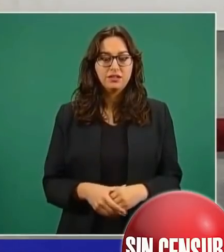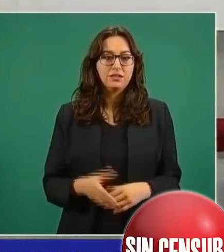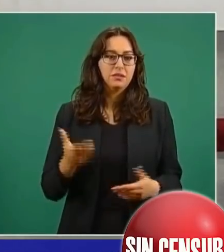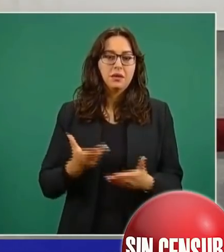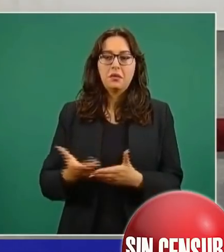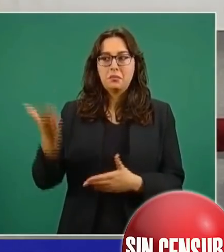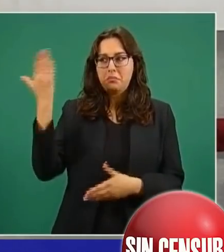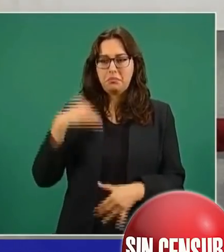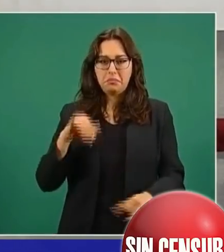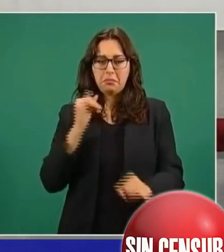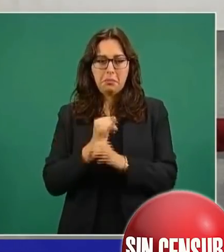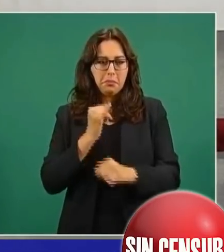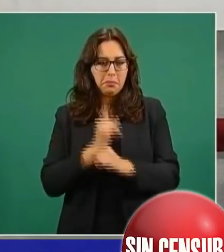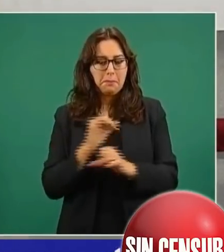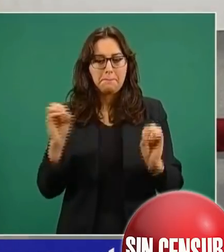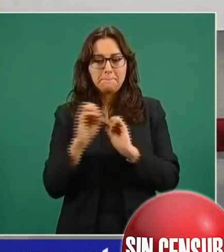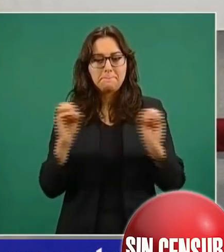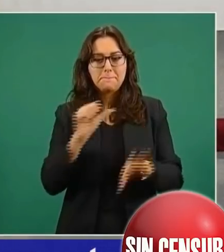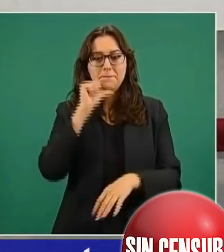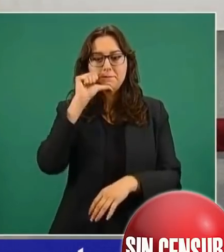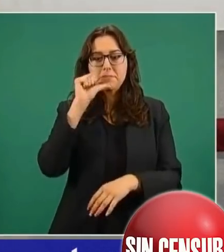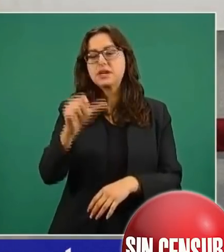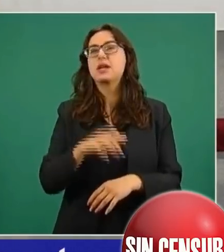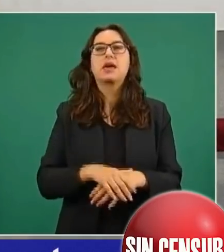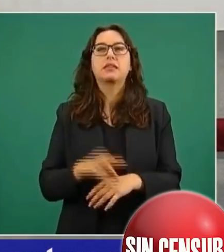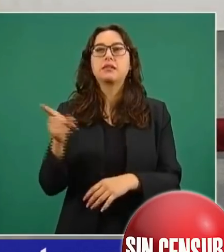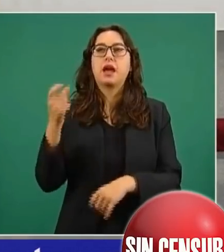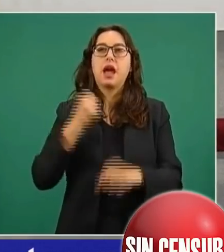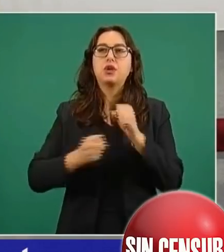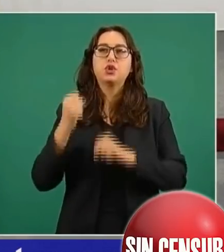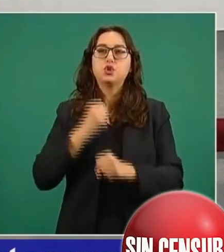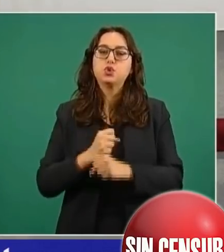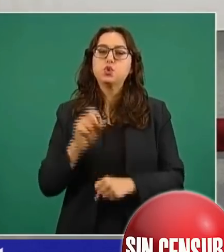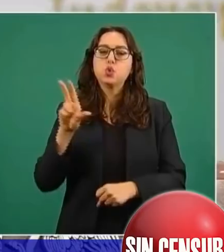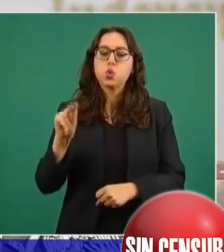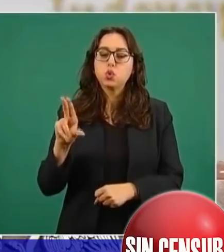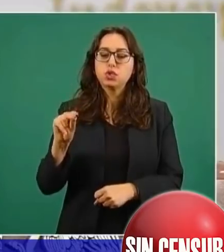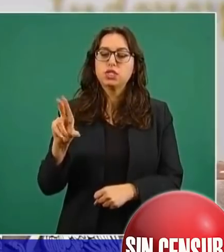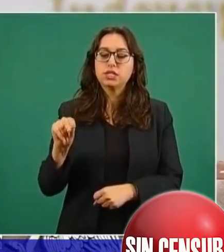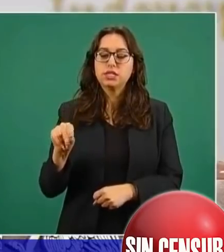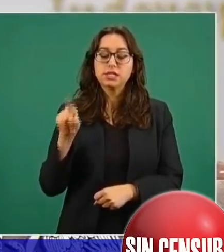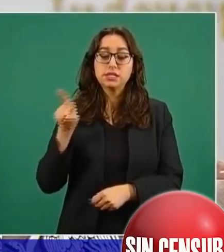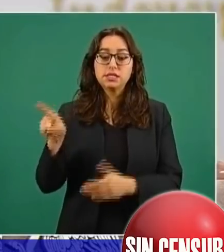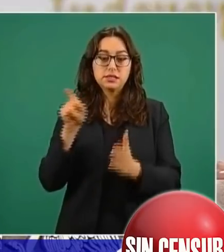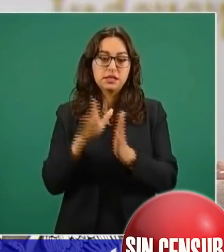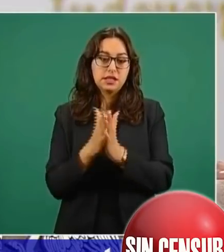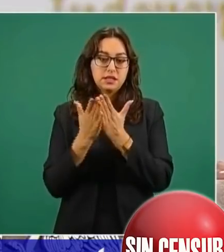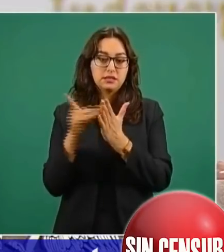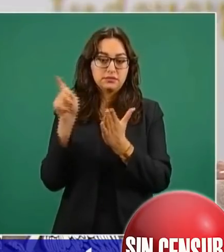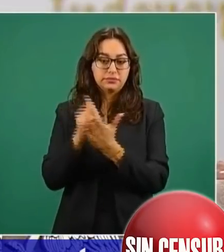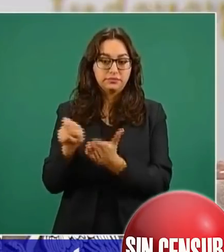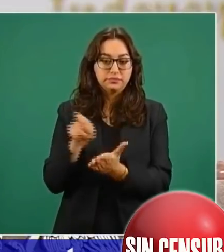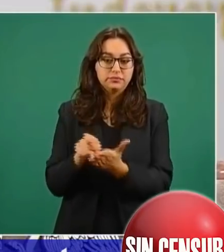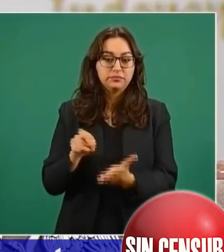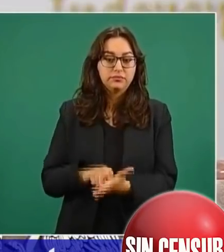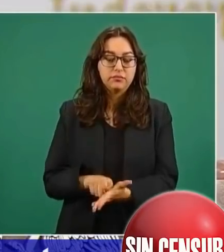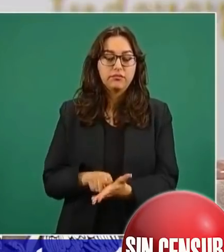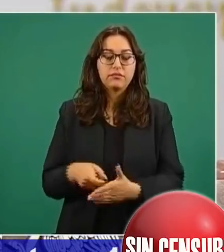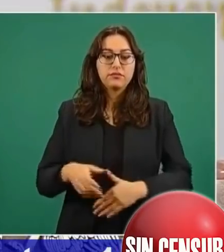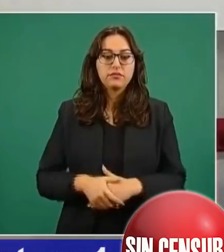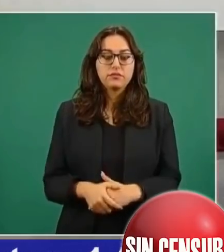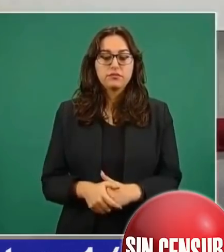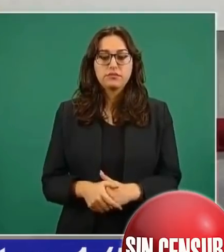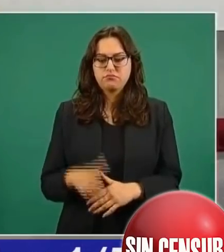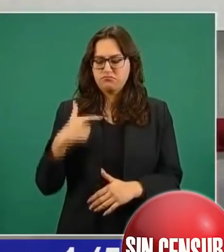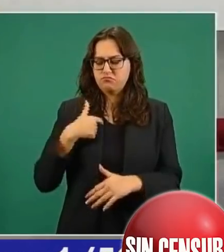existía el Internet. Esto fue en los años 80 que escribe su libro. Entonces lo